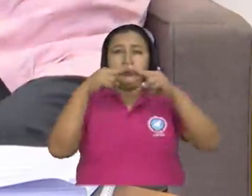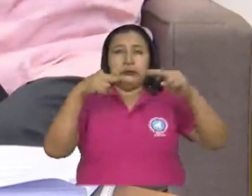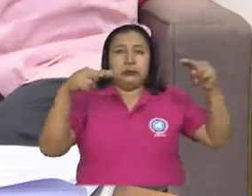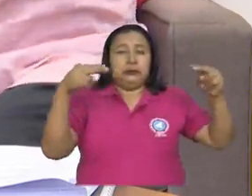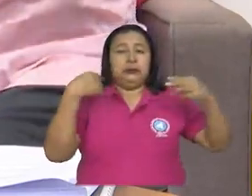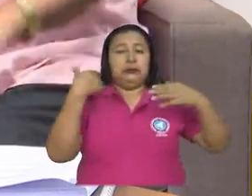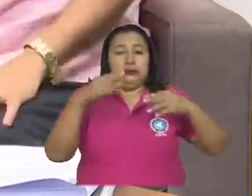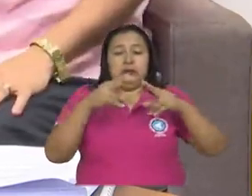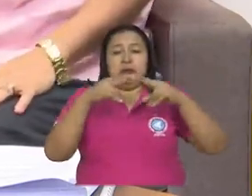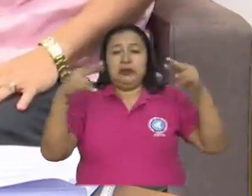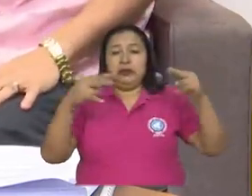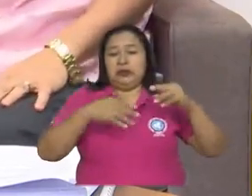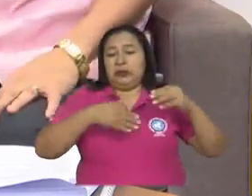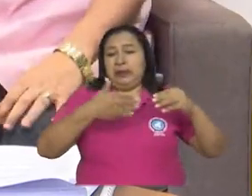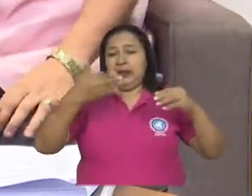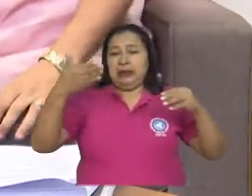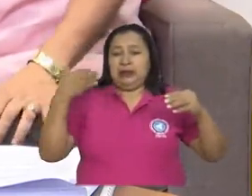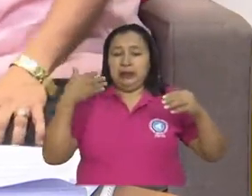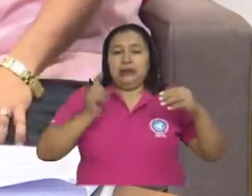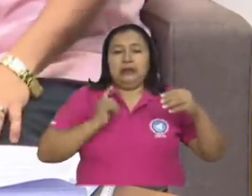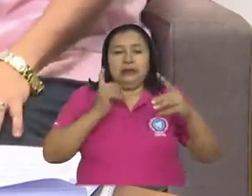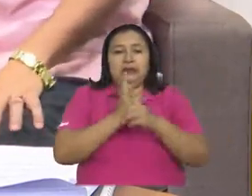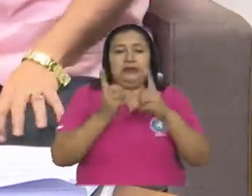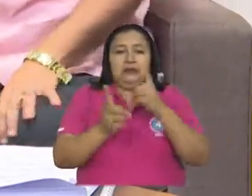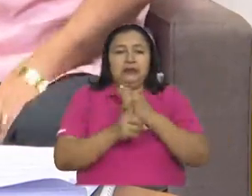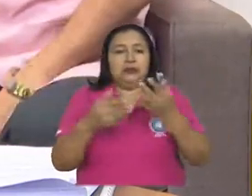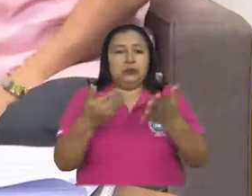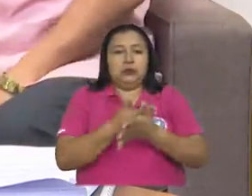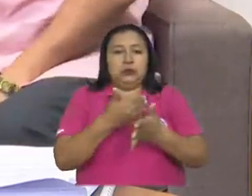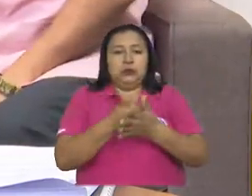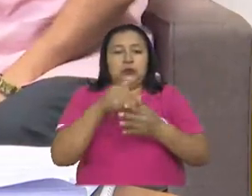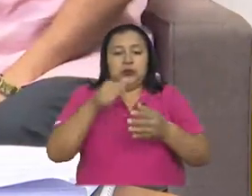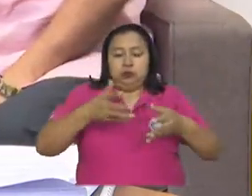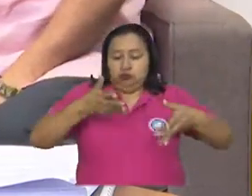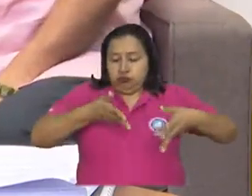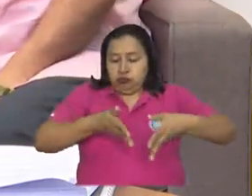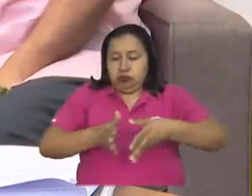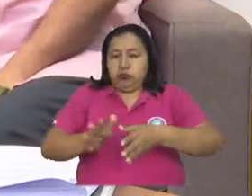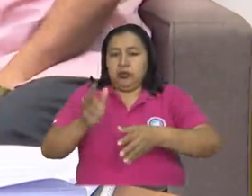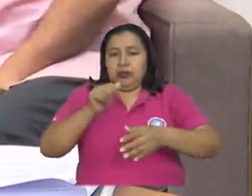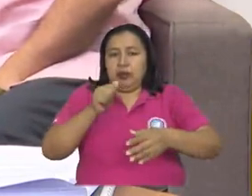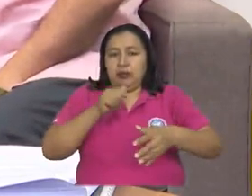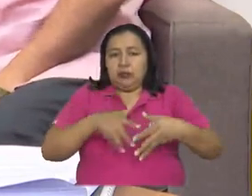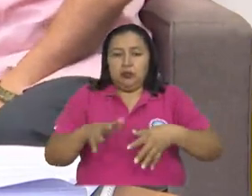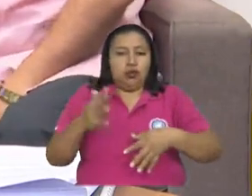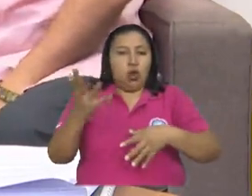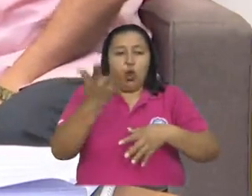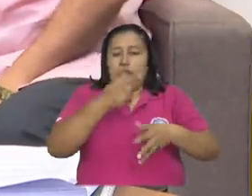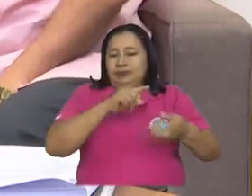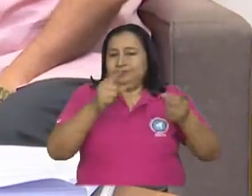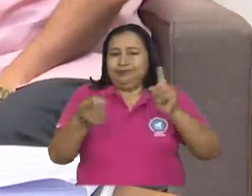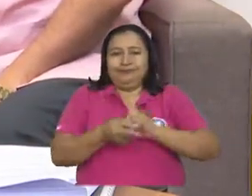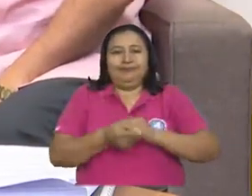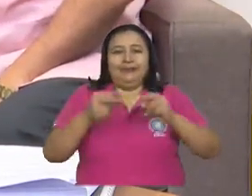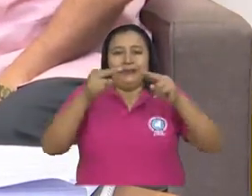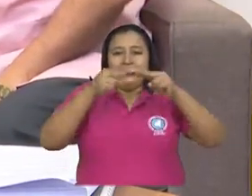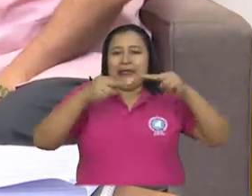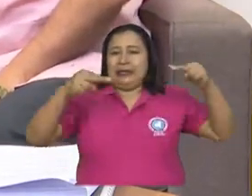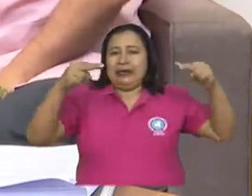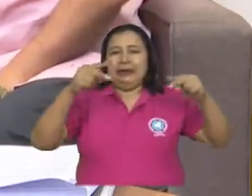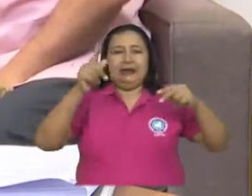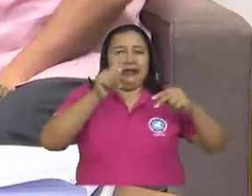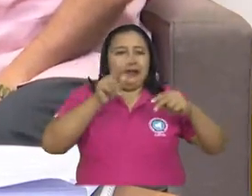los postes todo para atrás, tenés que hacer nuevas obras de drenaje, movés todo, cable